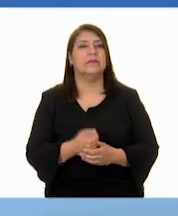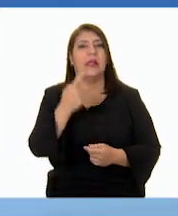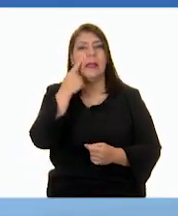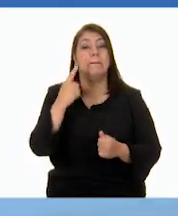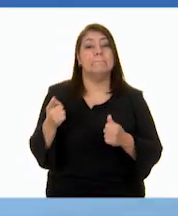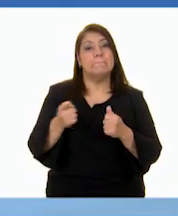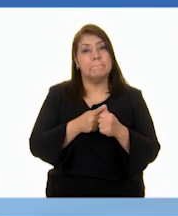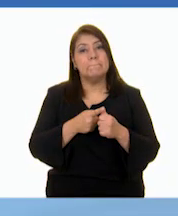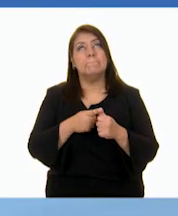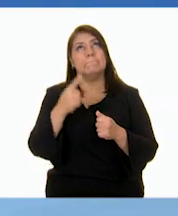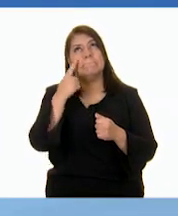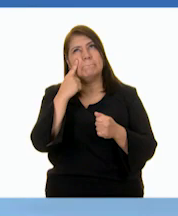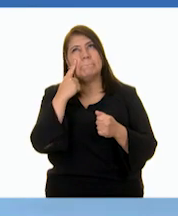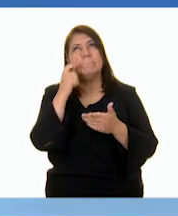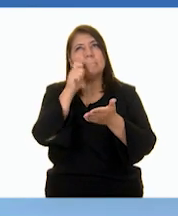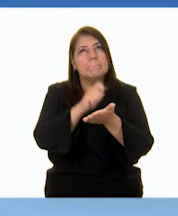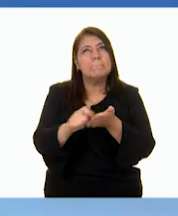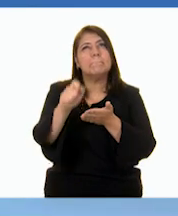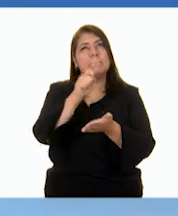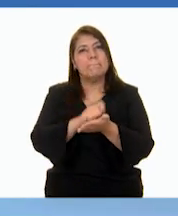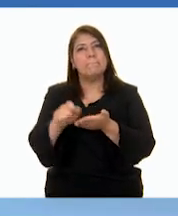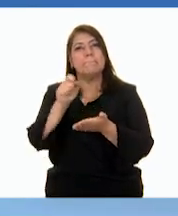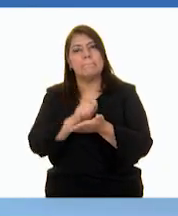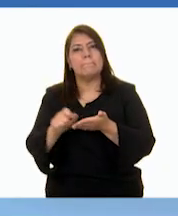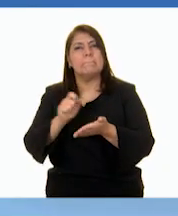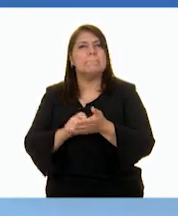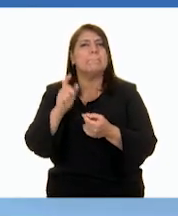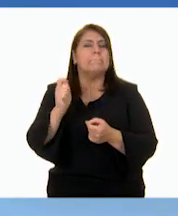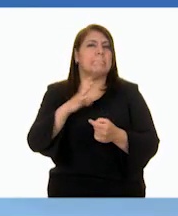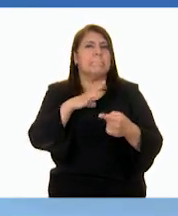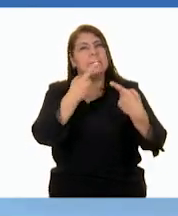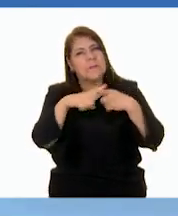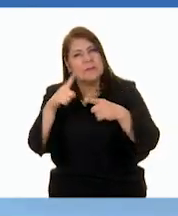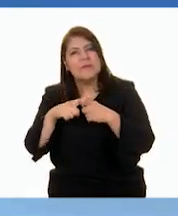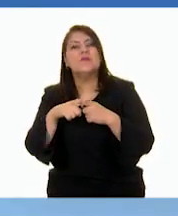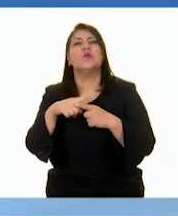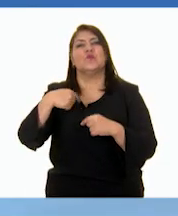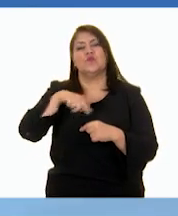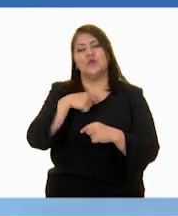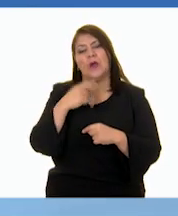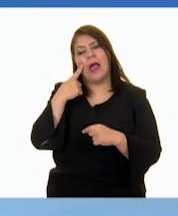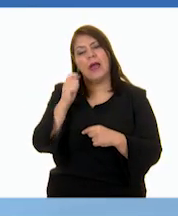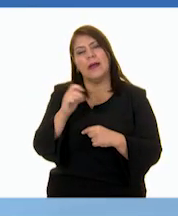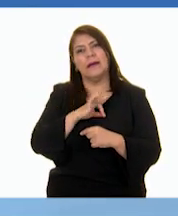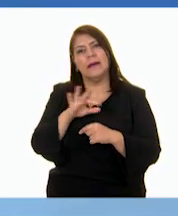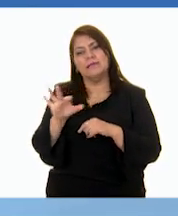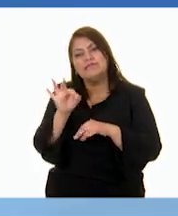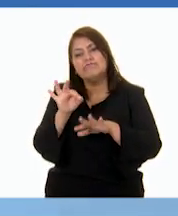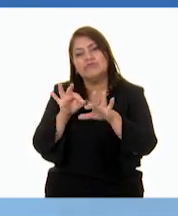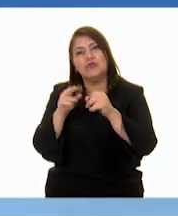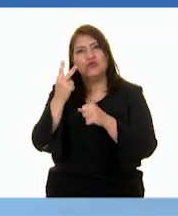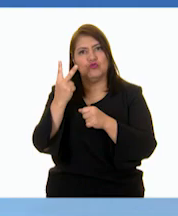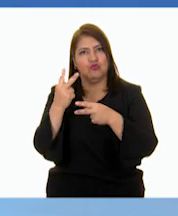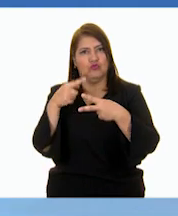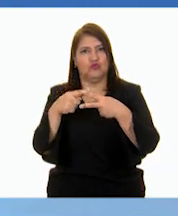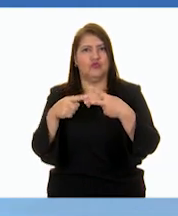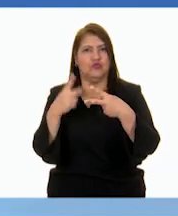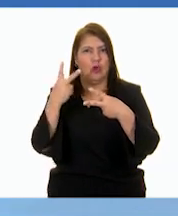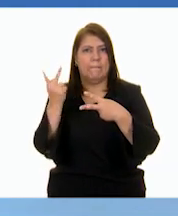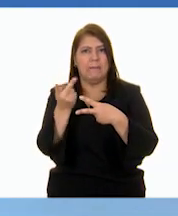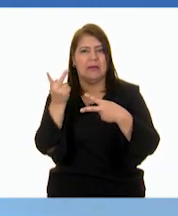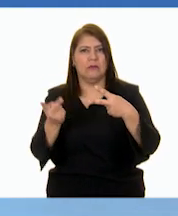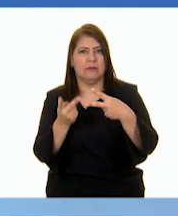escribimos varias opciones y de ellas elegimos estas 2. Porque nos gustó mucho